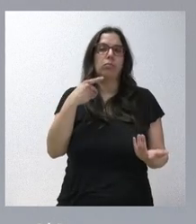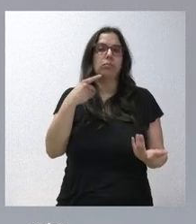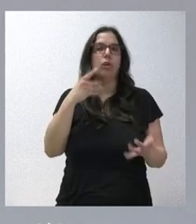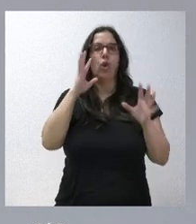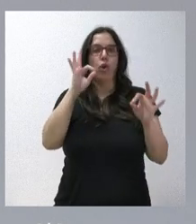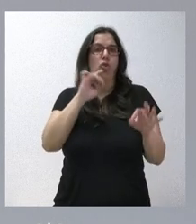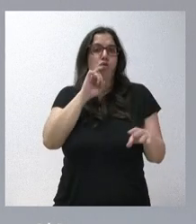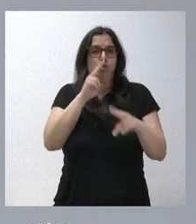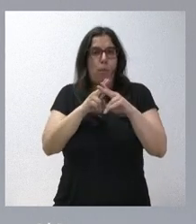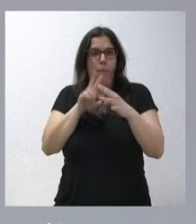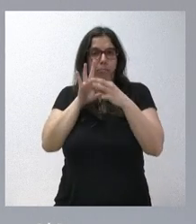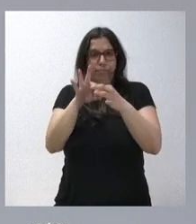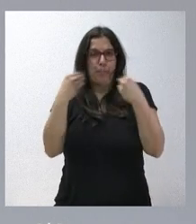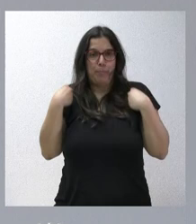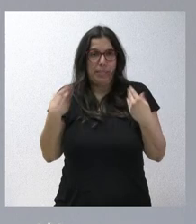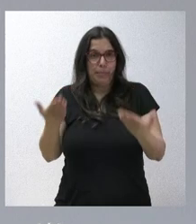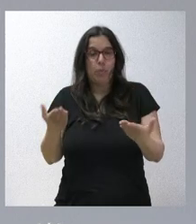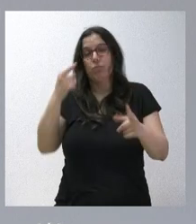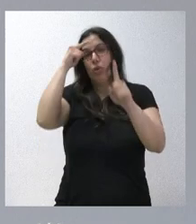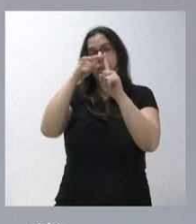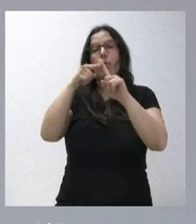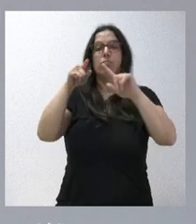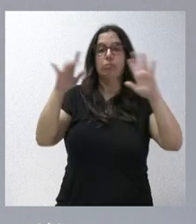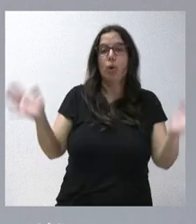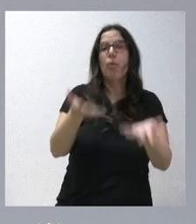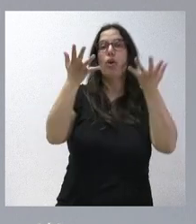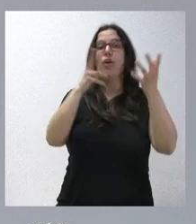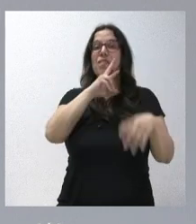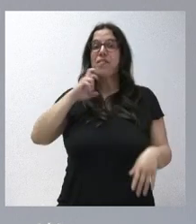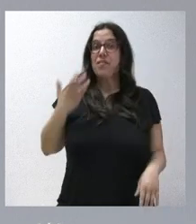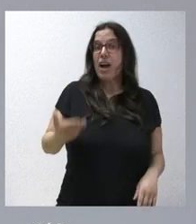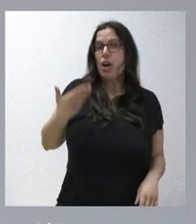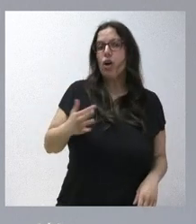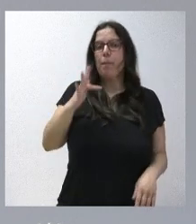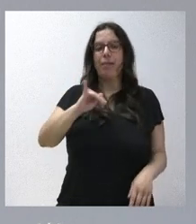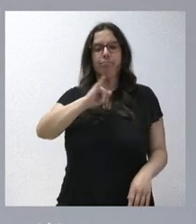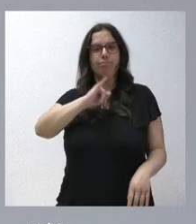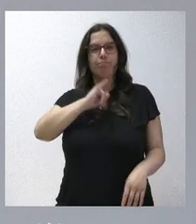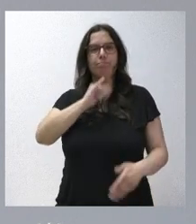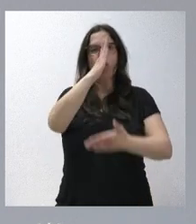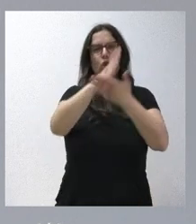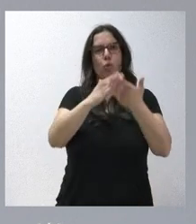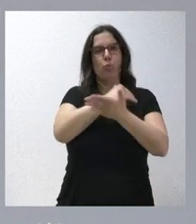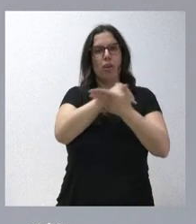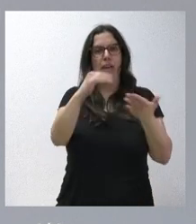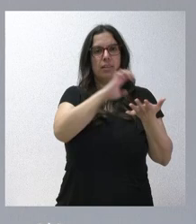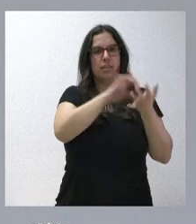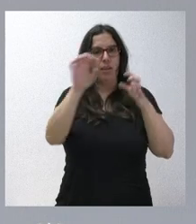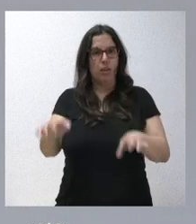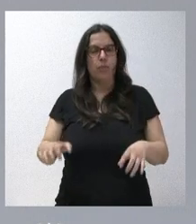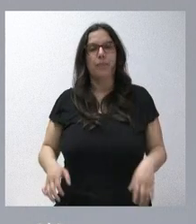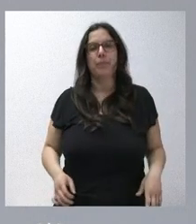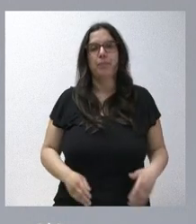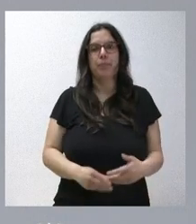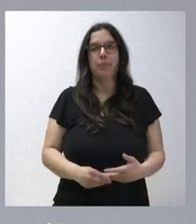propio nombre de la fundación tiene por objeto la promoción de los valores y de la identidad de la comunidad de Castilla León